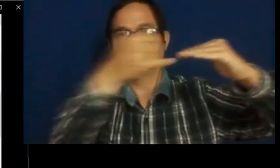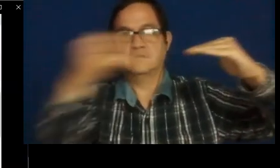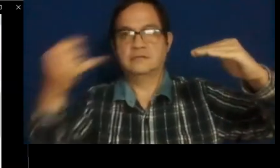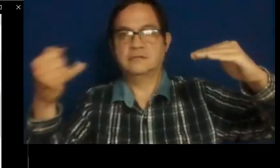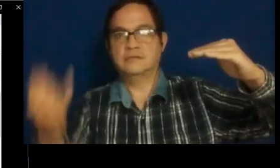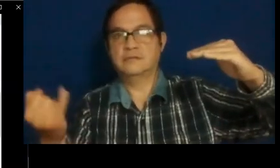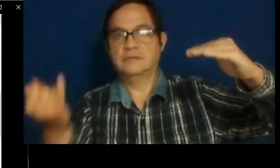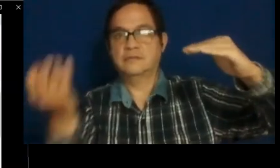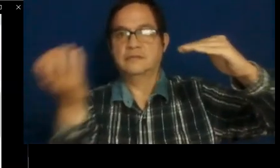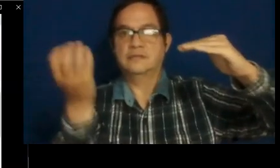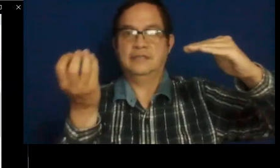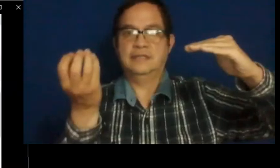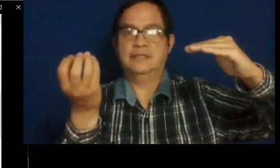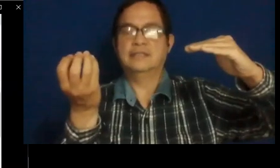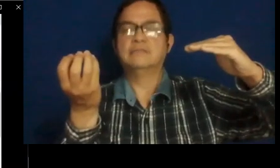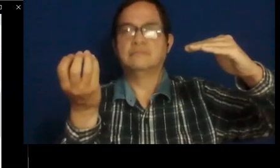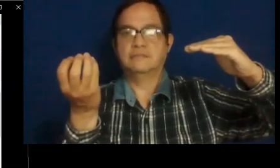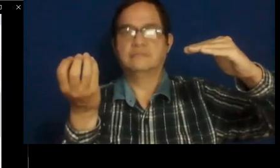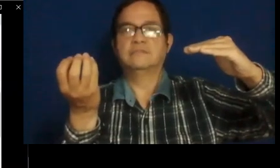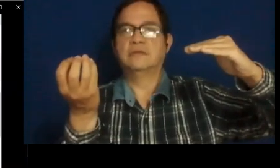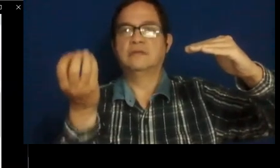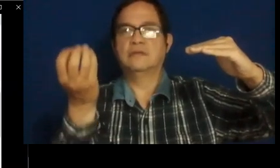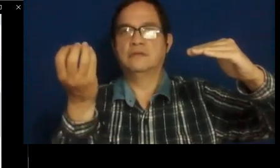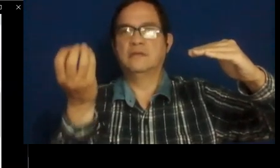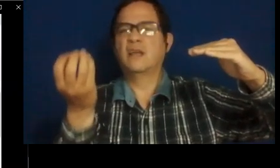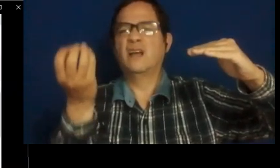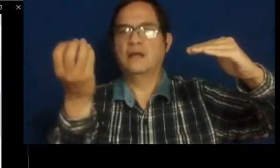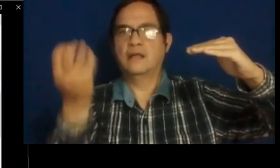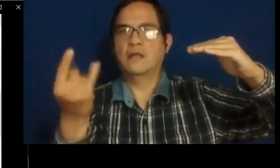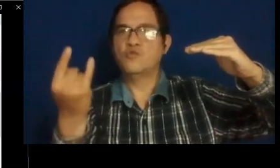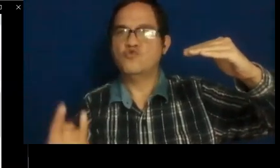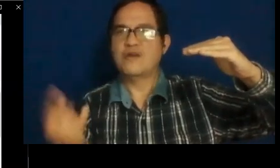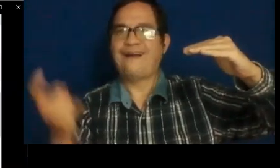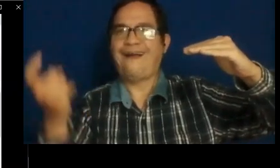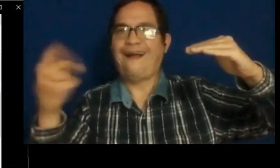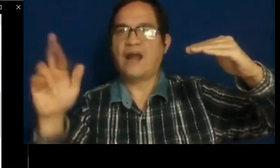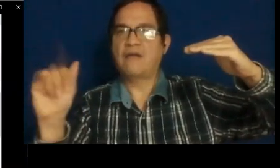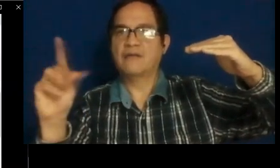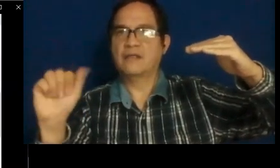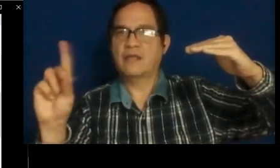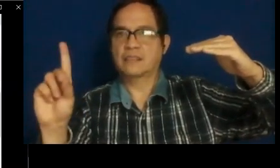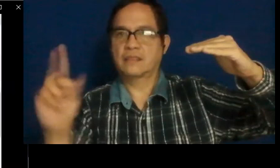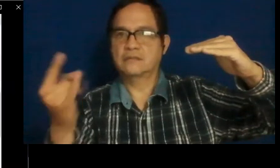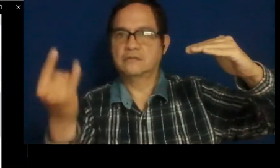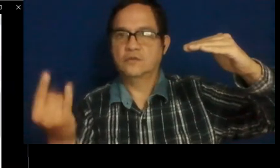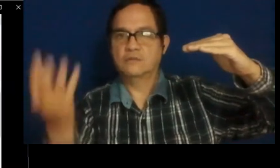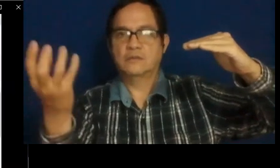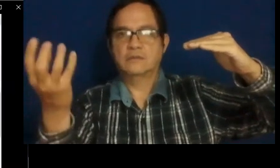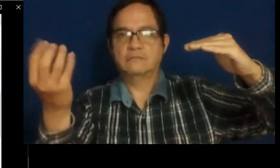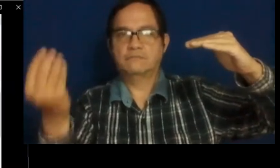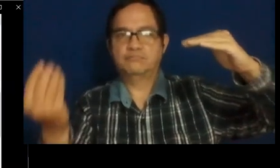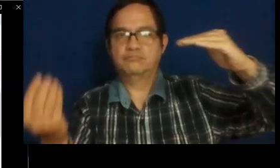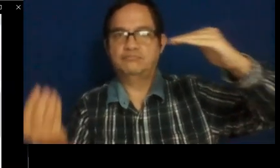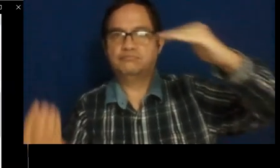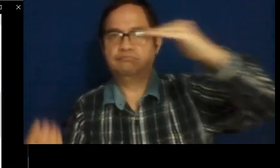va a ser por efectos de la gravedad que el sistema se mueva. Todo este sistema está unido mediante una polea